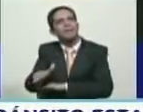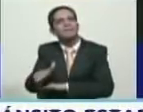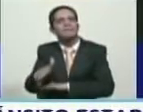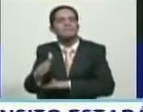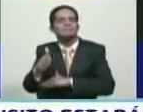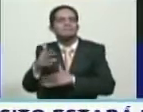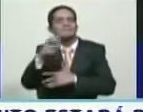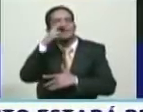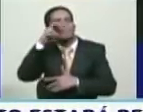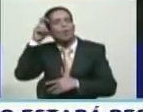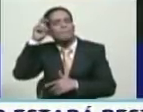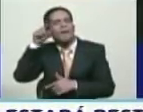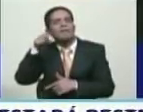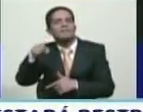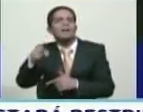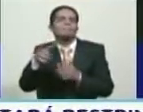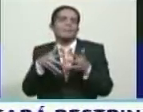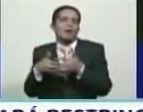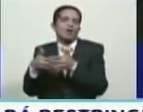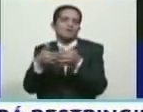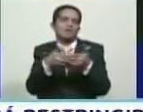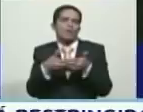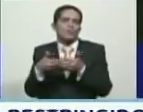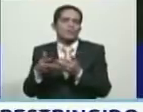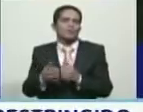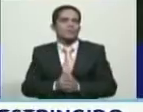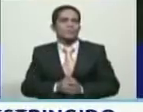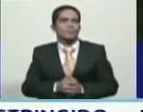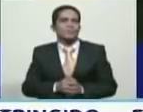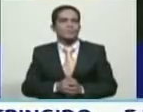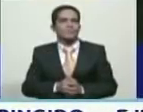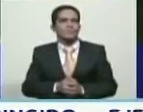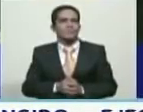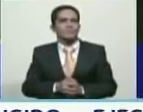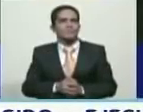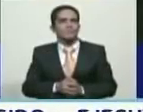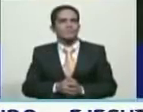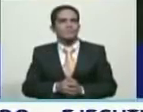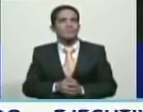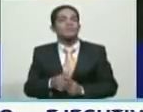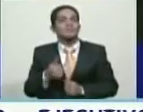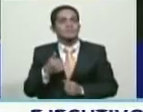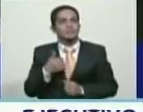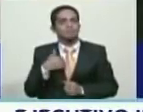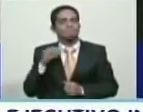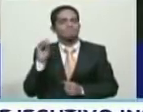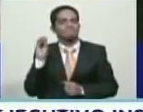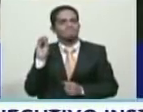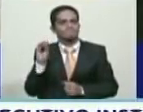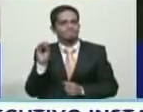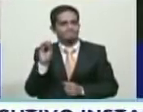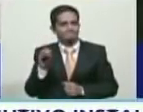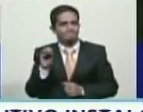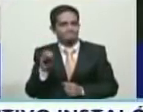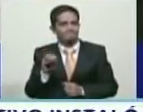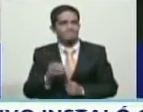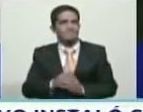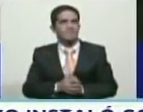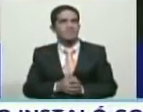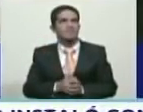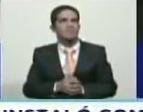for imperialism. Diplomática para el imperialismo. I will tell you this. Y les diré no lo